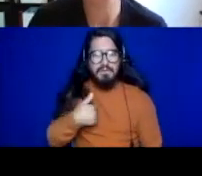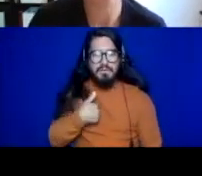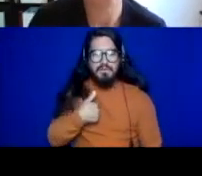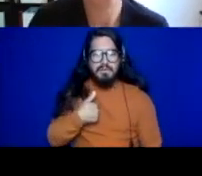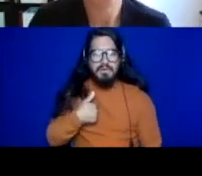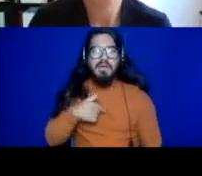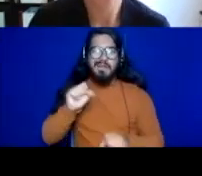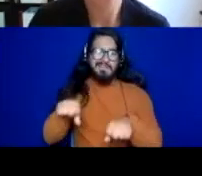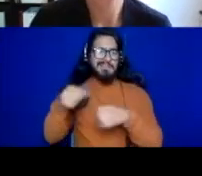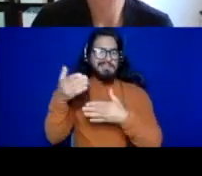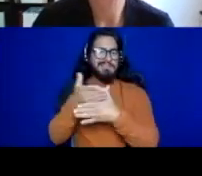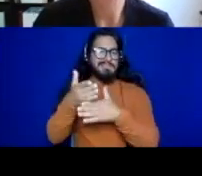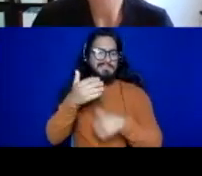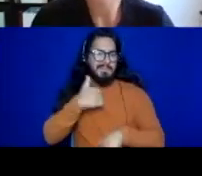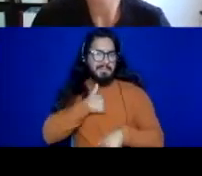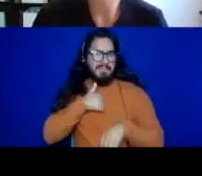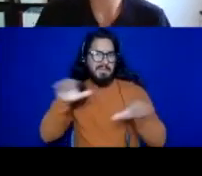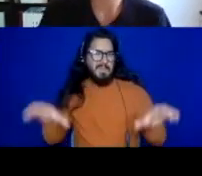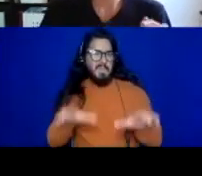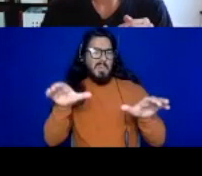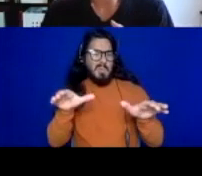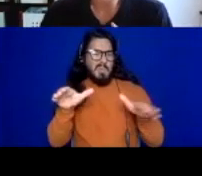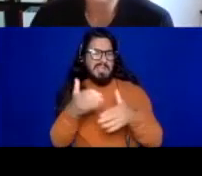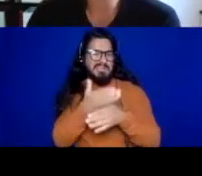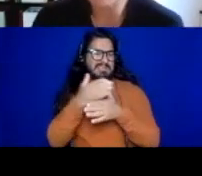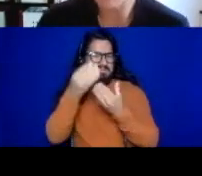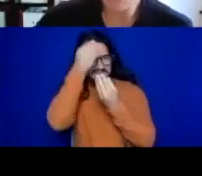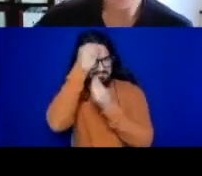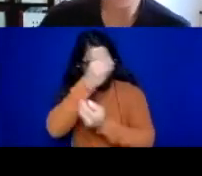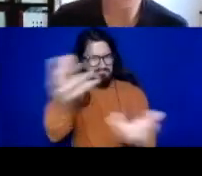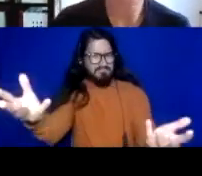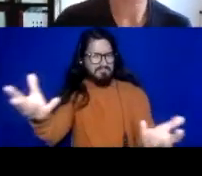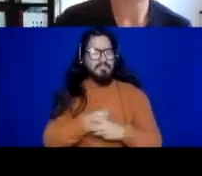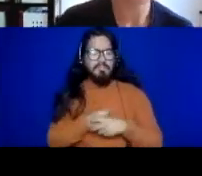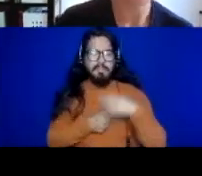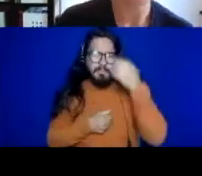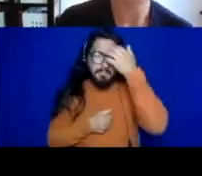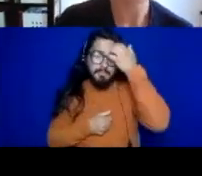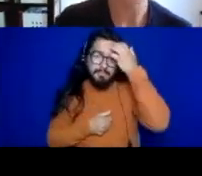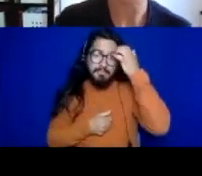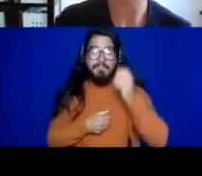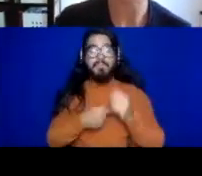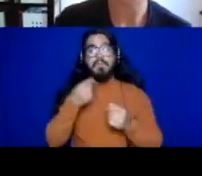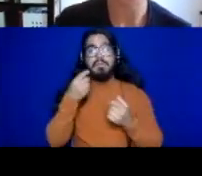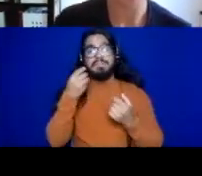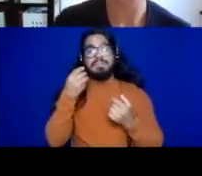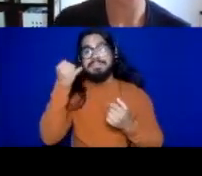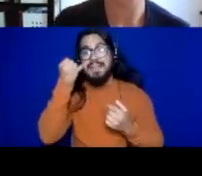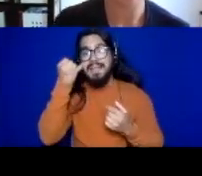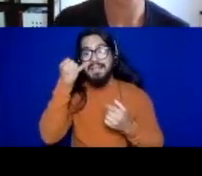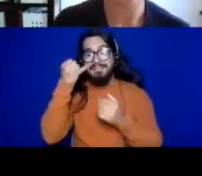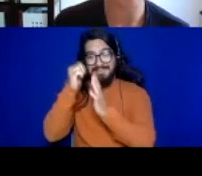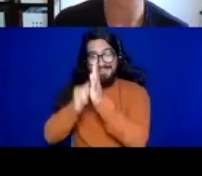mi práctica personal sobre esto, lo cual es que cada vez que yo hago una nueva cuenta, yo